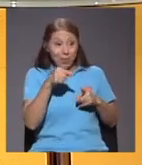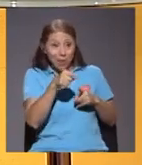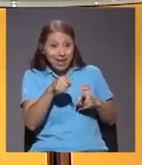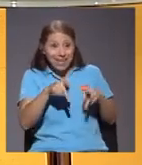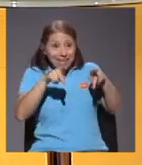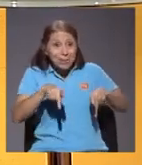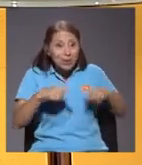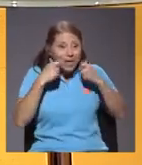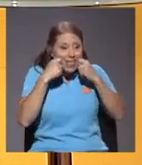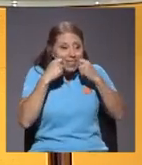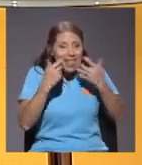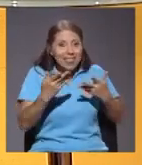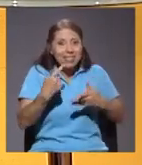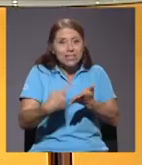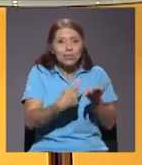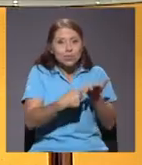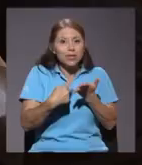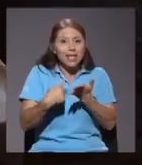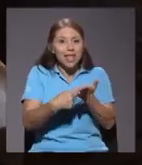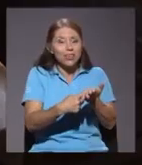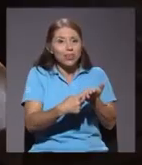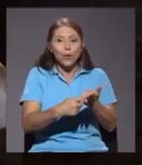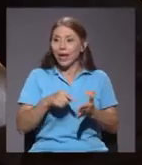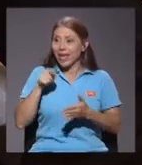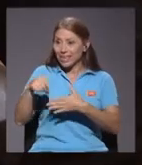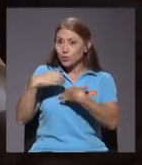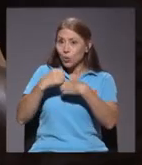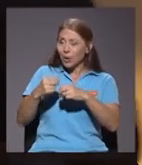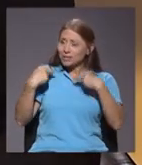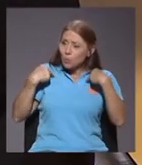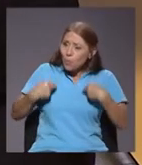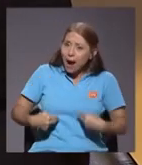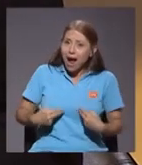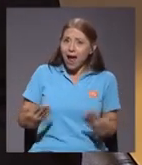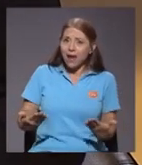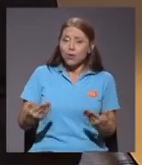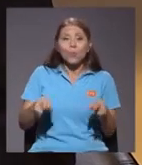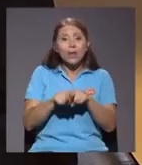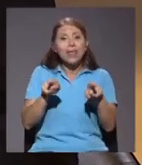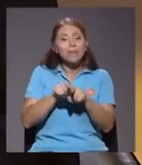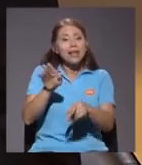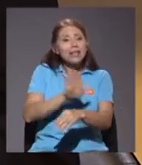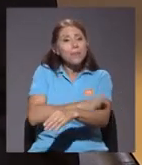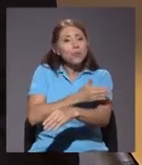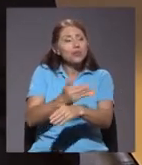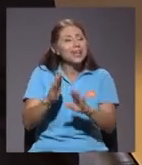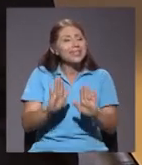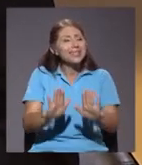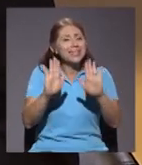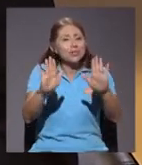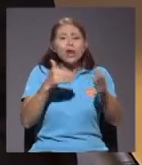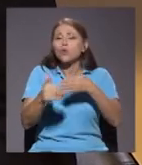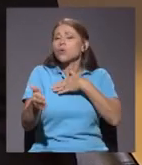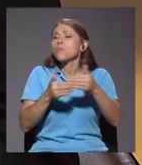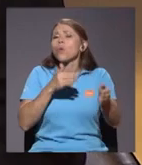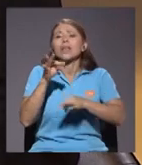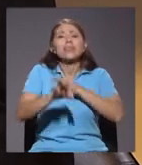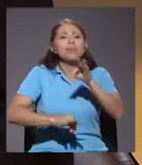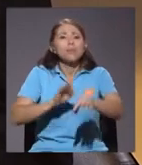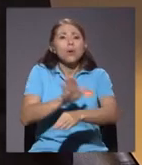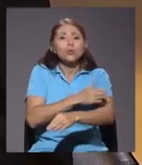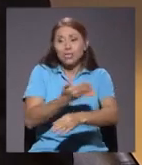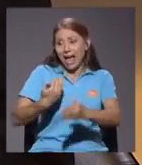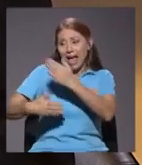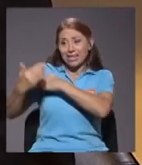sobre los gustos entonces eso le da un queso lo humaniza eso por qué porque ama la música es sensacional me importa cual música sea hace poco en